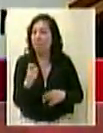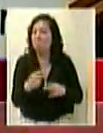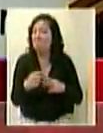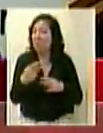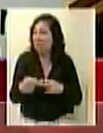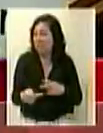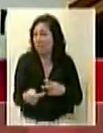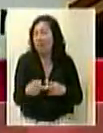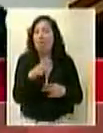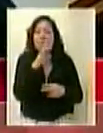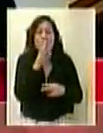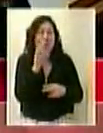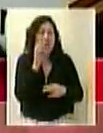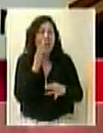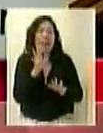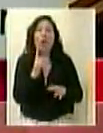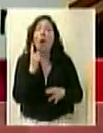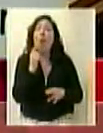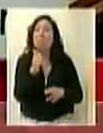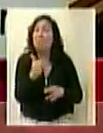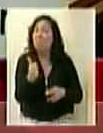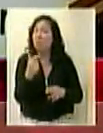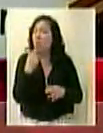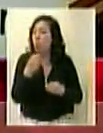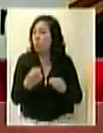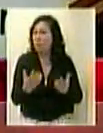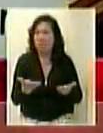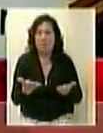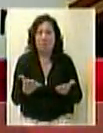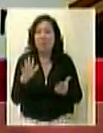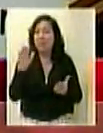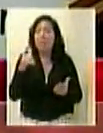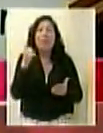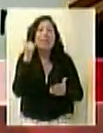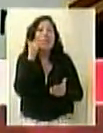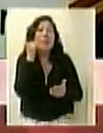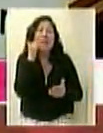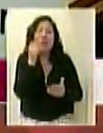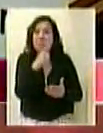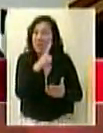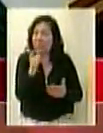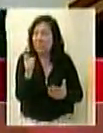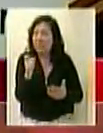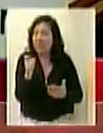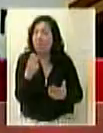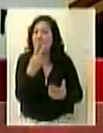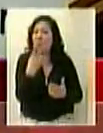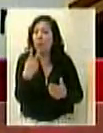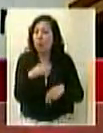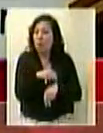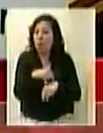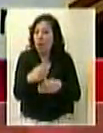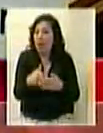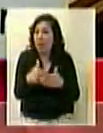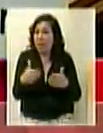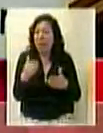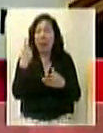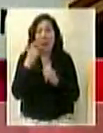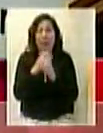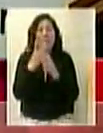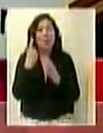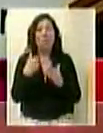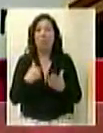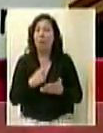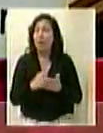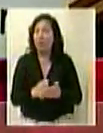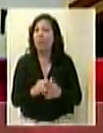vecina, aquella mujer, aquel hombre que ve alguna injusticia, llamamos a la línea 100 las 24 horas al día para tener